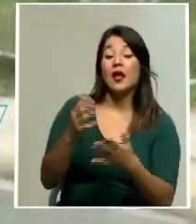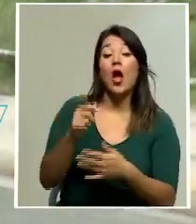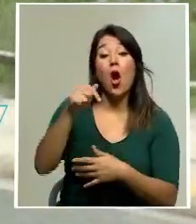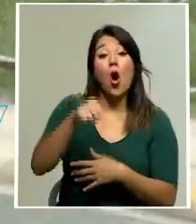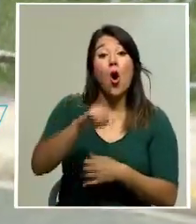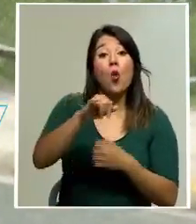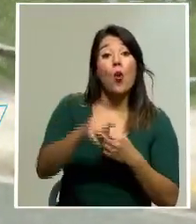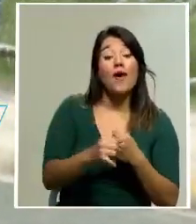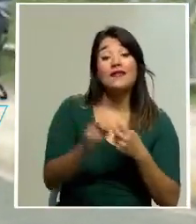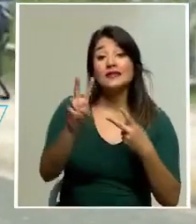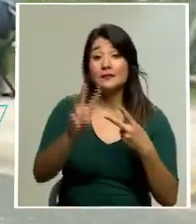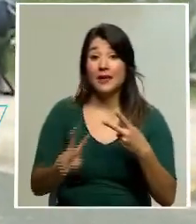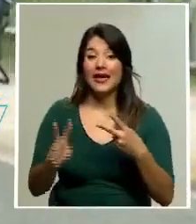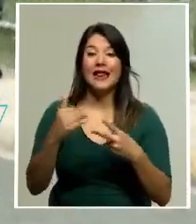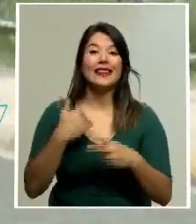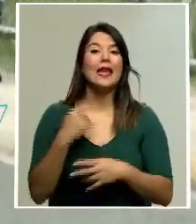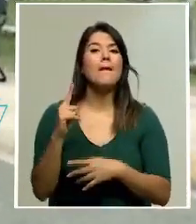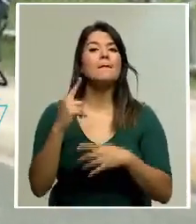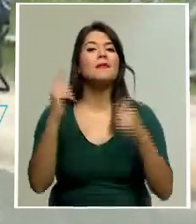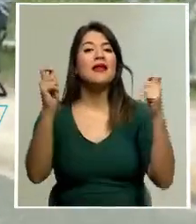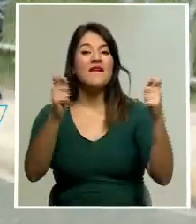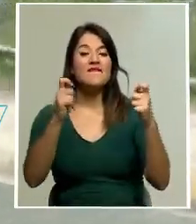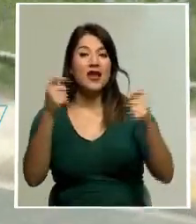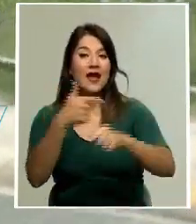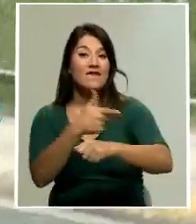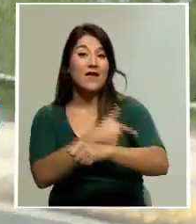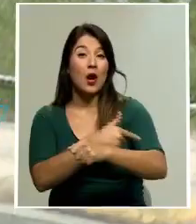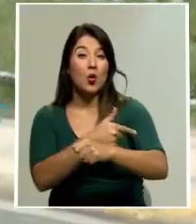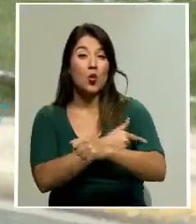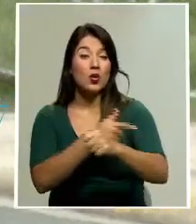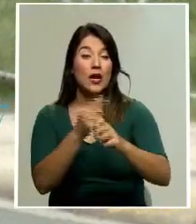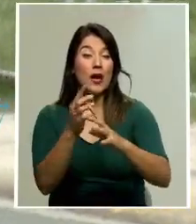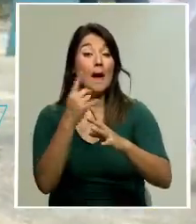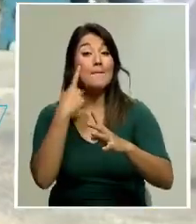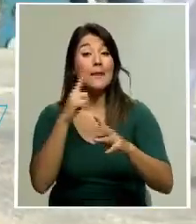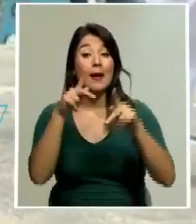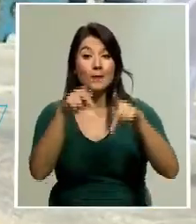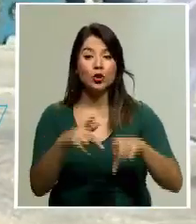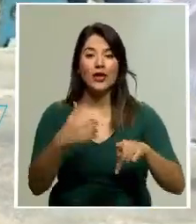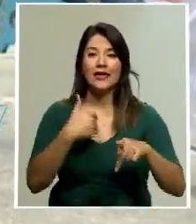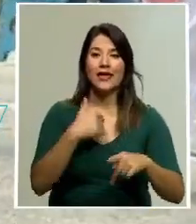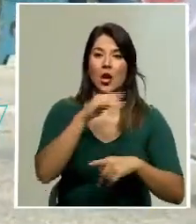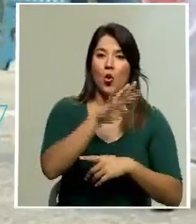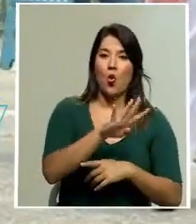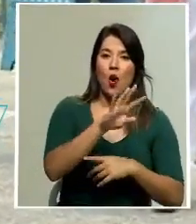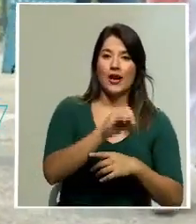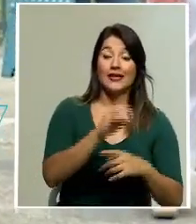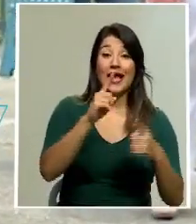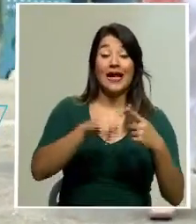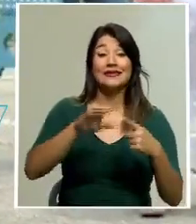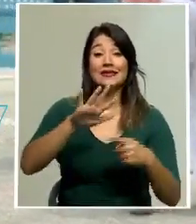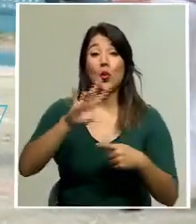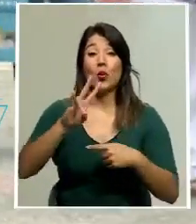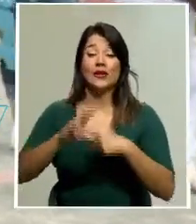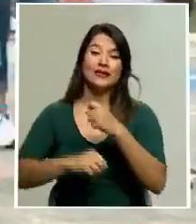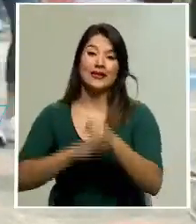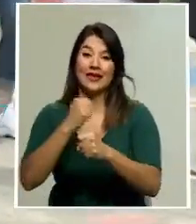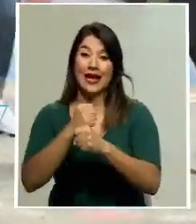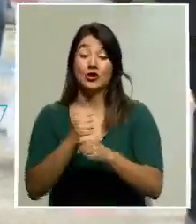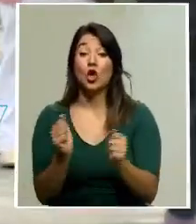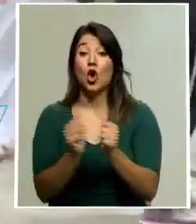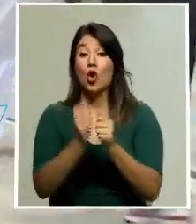jueves y viernes tendrían su primera campaña de vacunación masiva para personas entre 40 y 57 años de edad con factores de